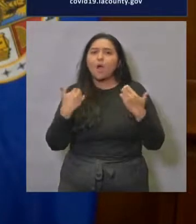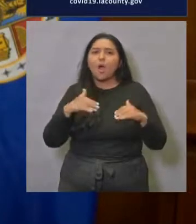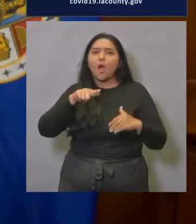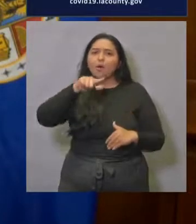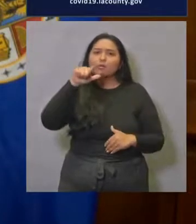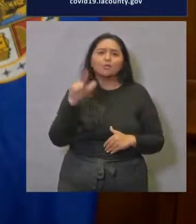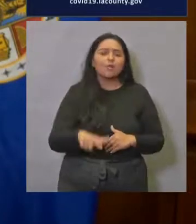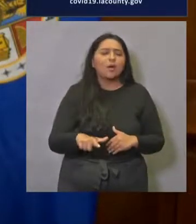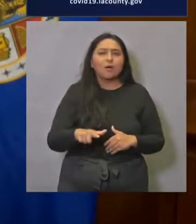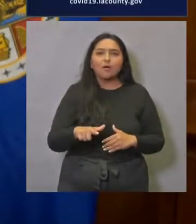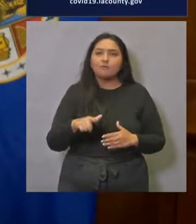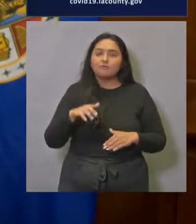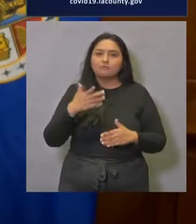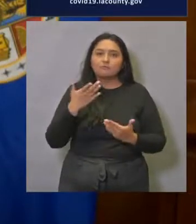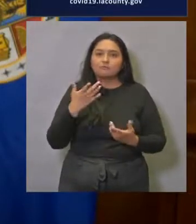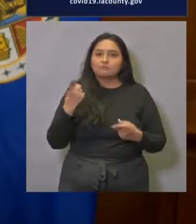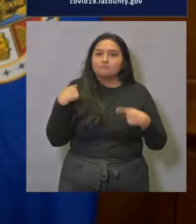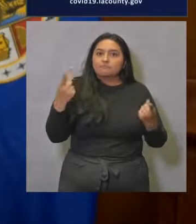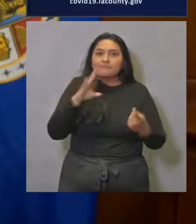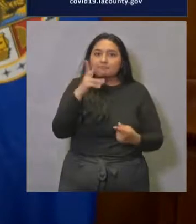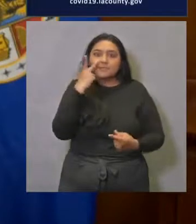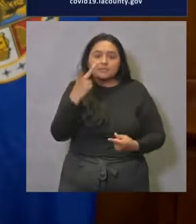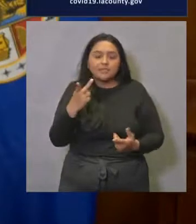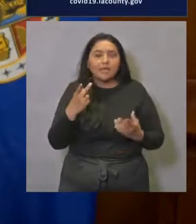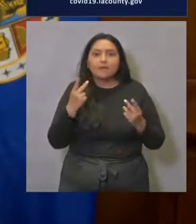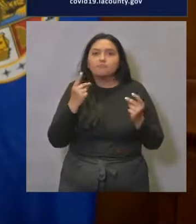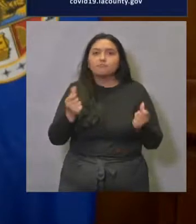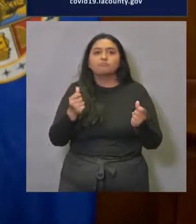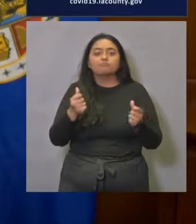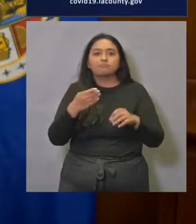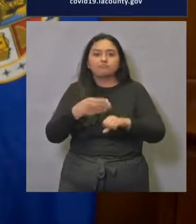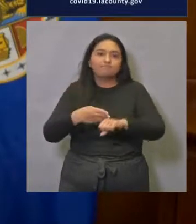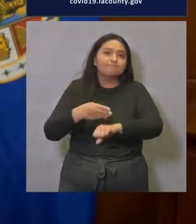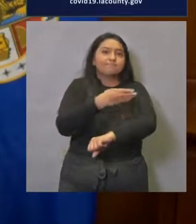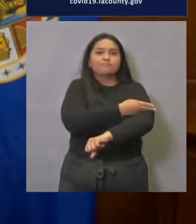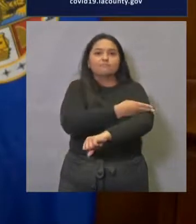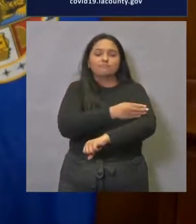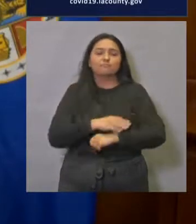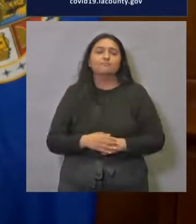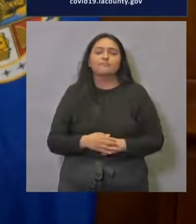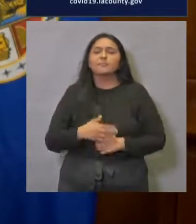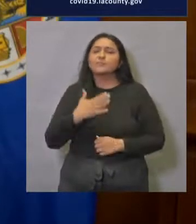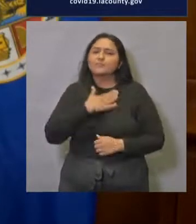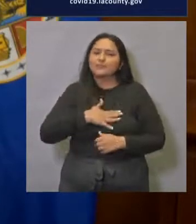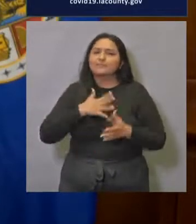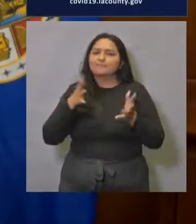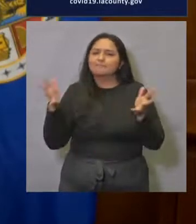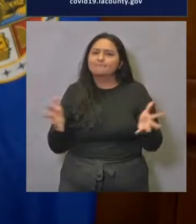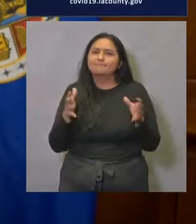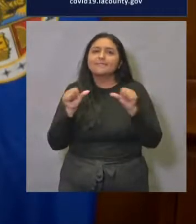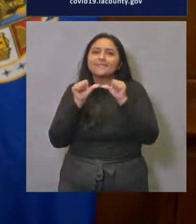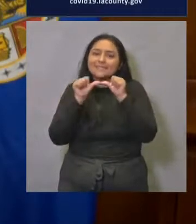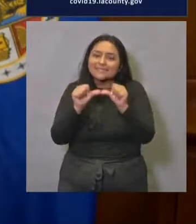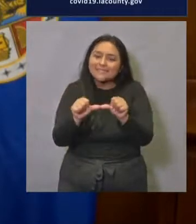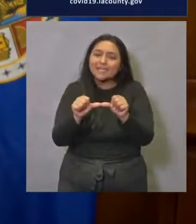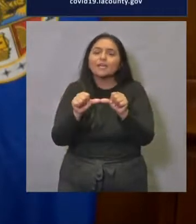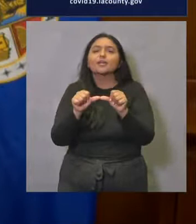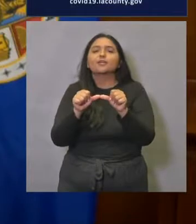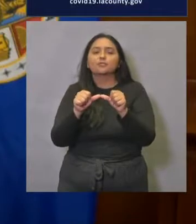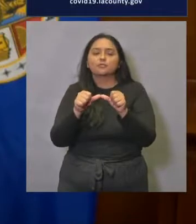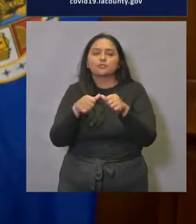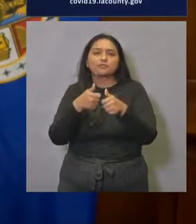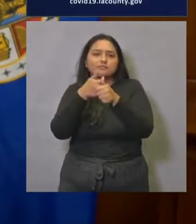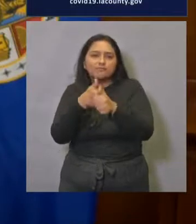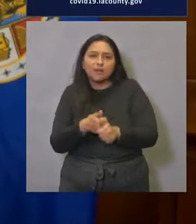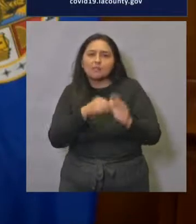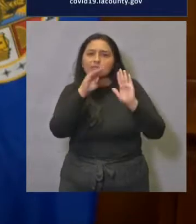ese cambio de la noche a la mañana. Continuando, por favor, hacer su parte. A la misma vez,